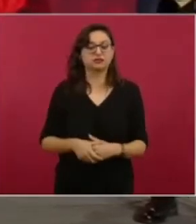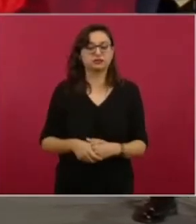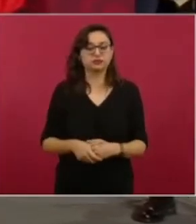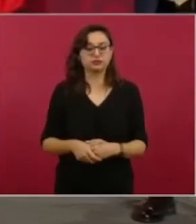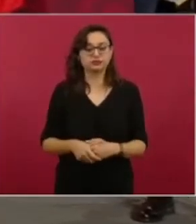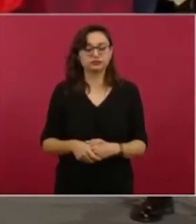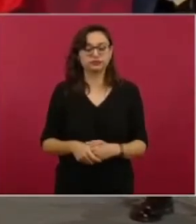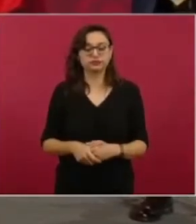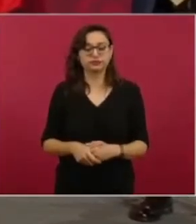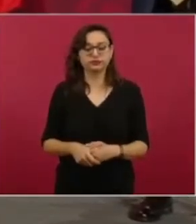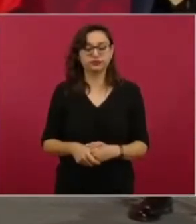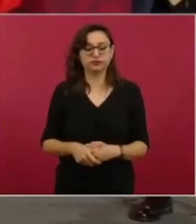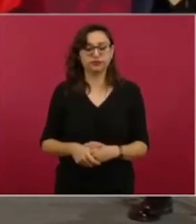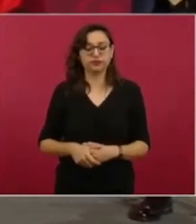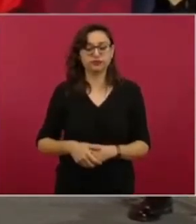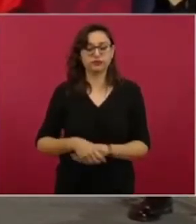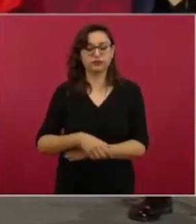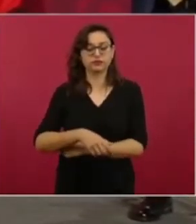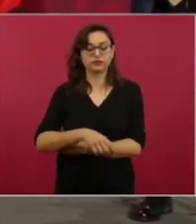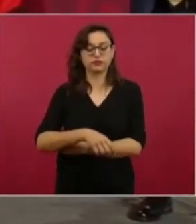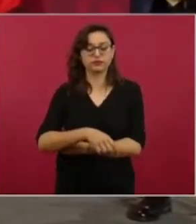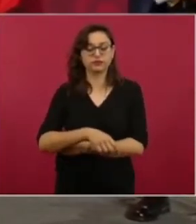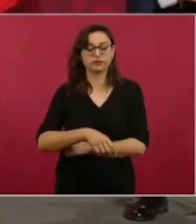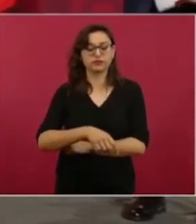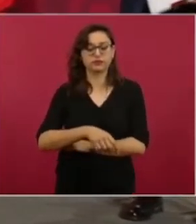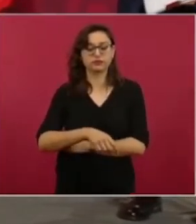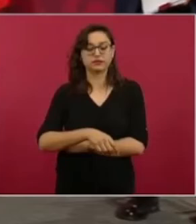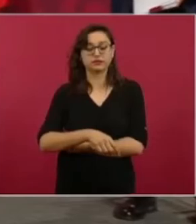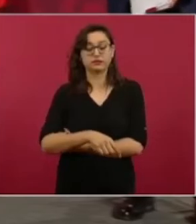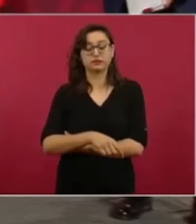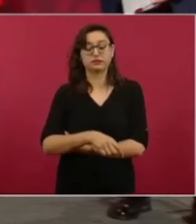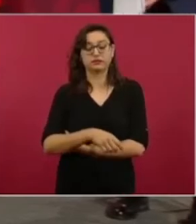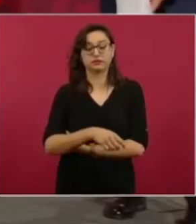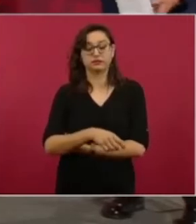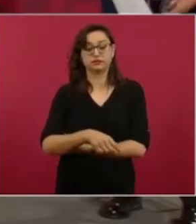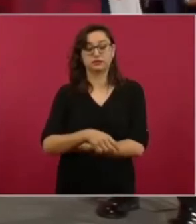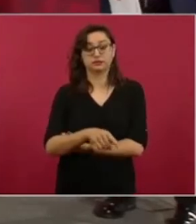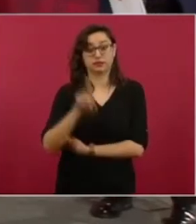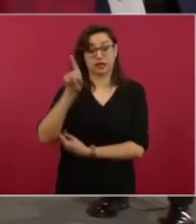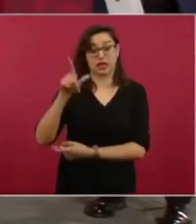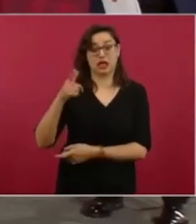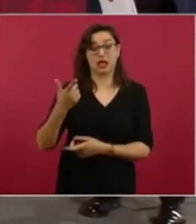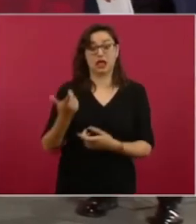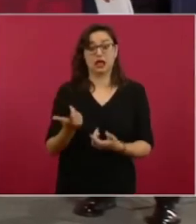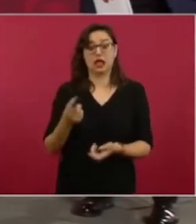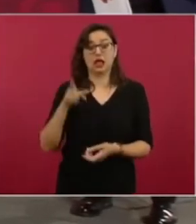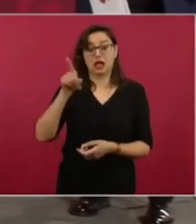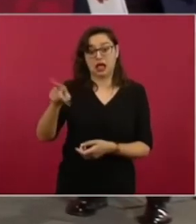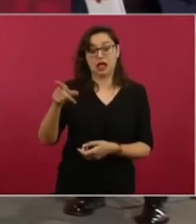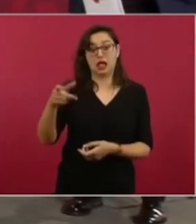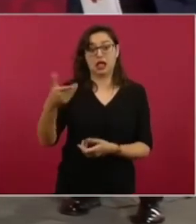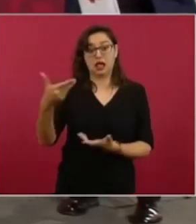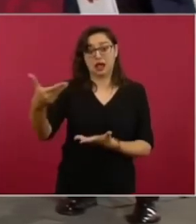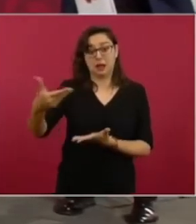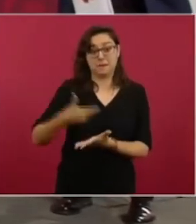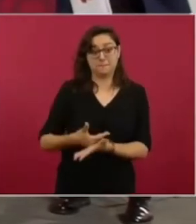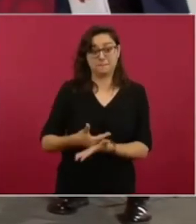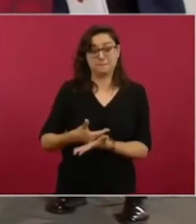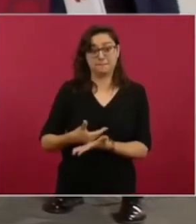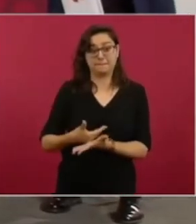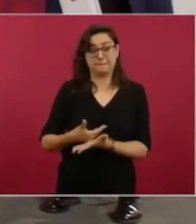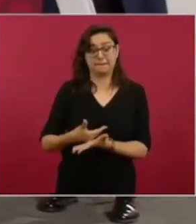Sí, él la pidió. Y es muy buena la relación con el